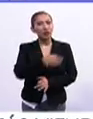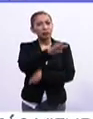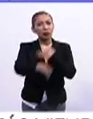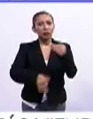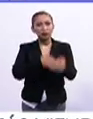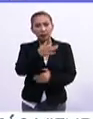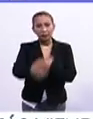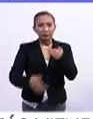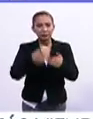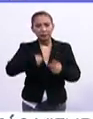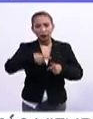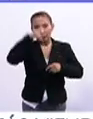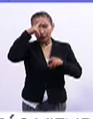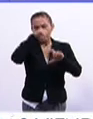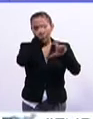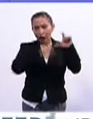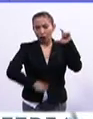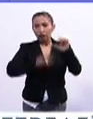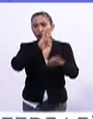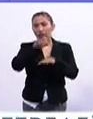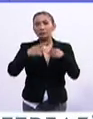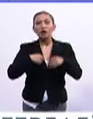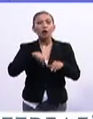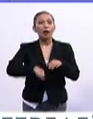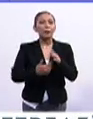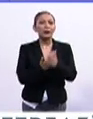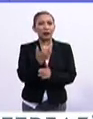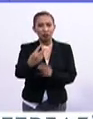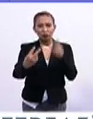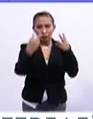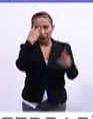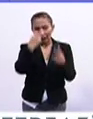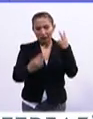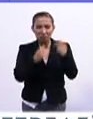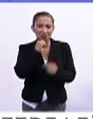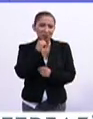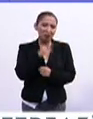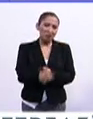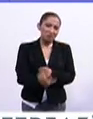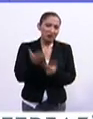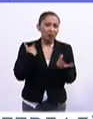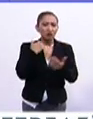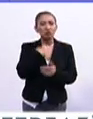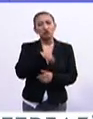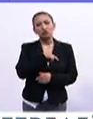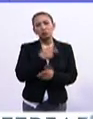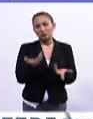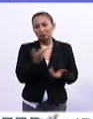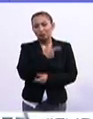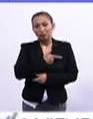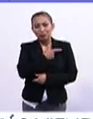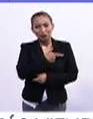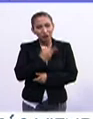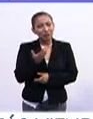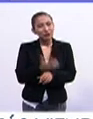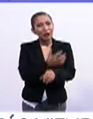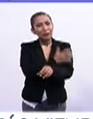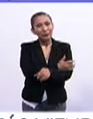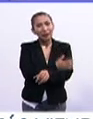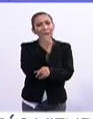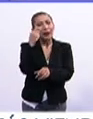a toda la República Mexicana, a todos los que nos ven esta mañana. Y por supuesto, para nosotros es un placer que nos acompañe